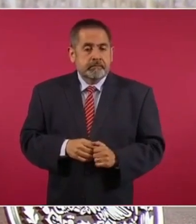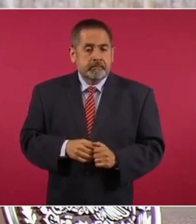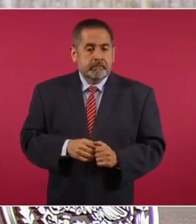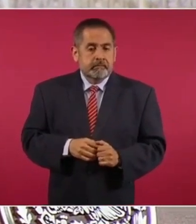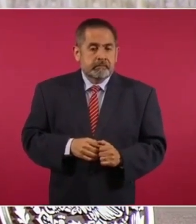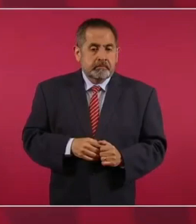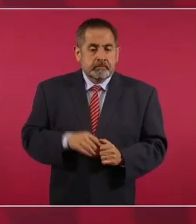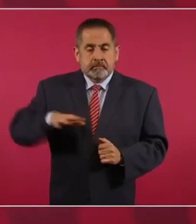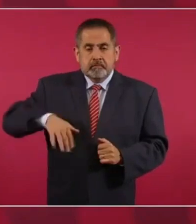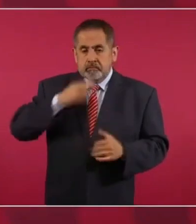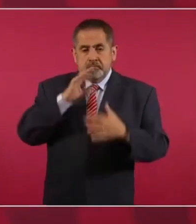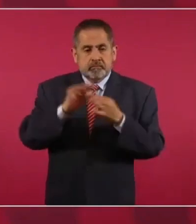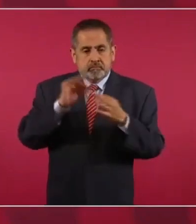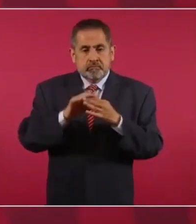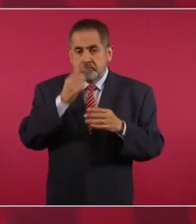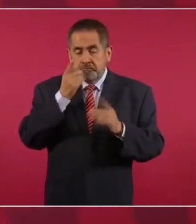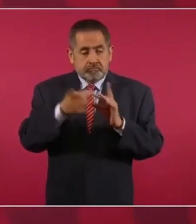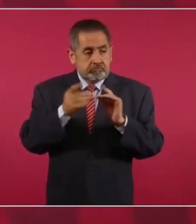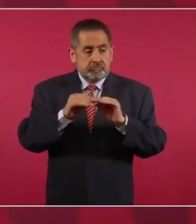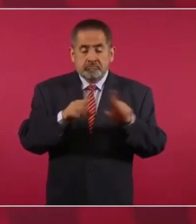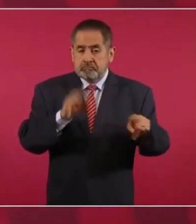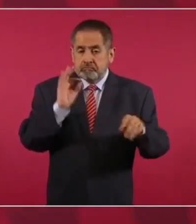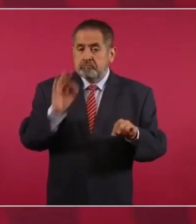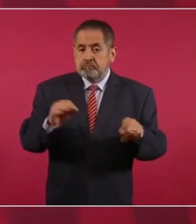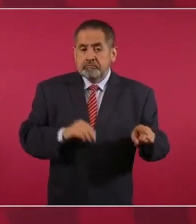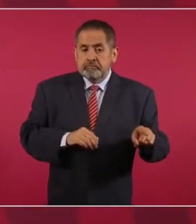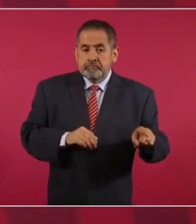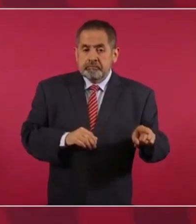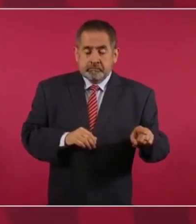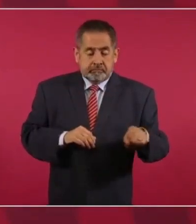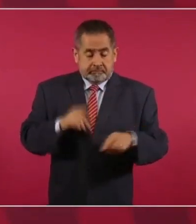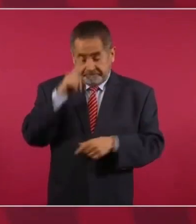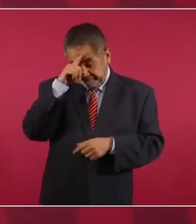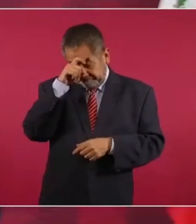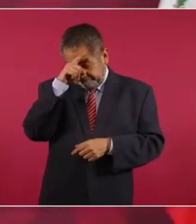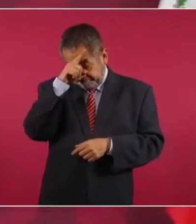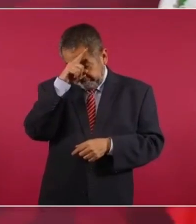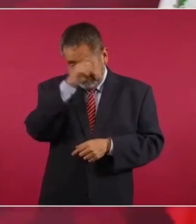como se dice coloquialmente, cañón.